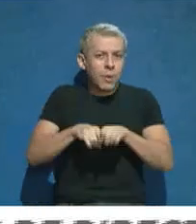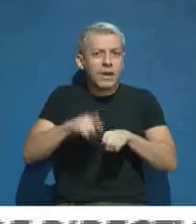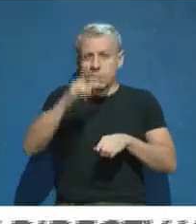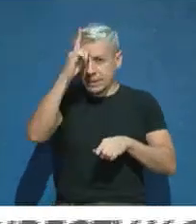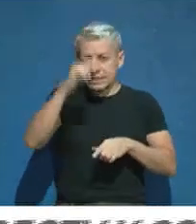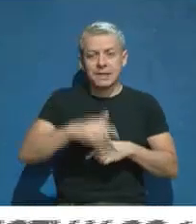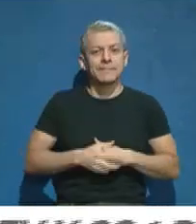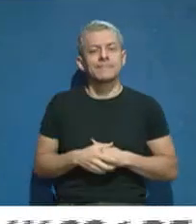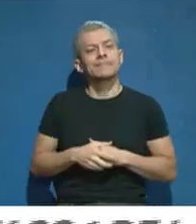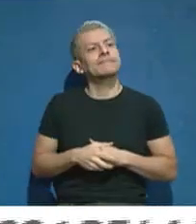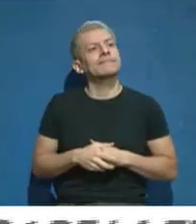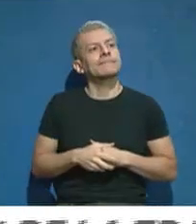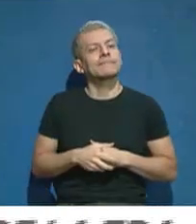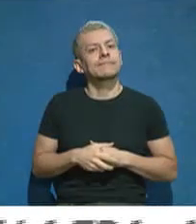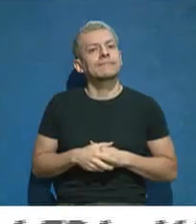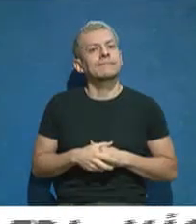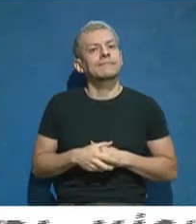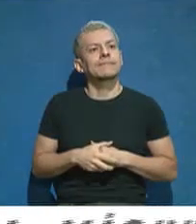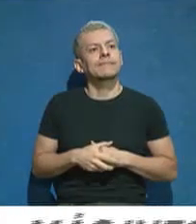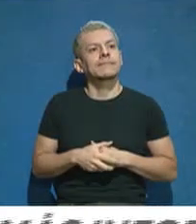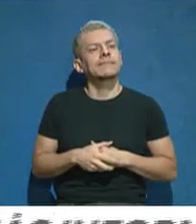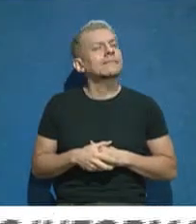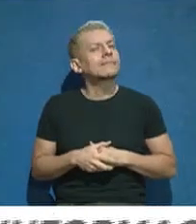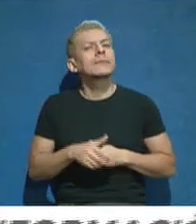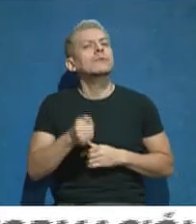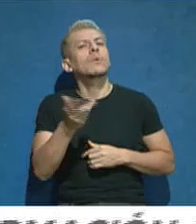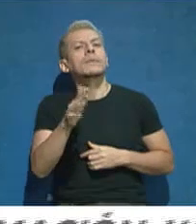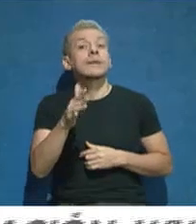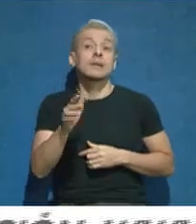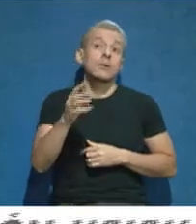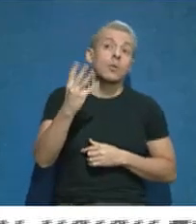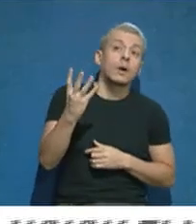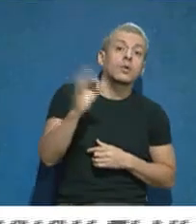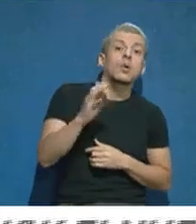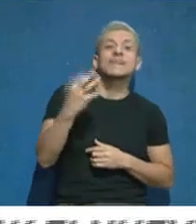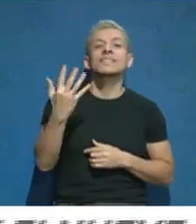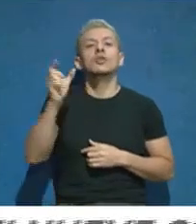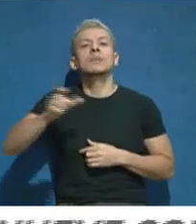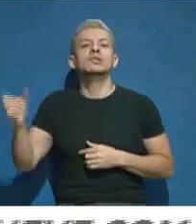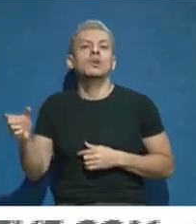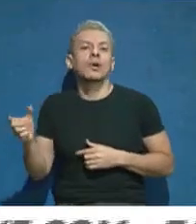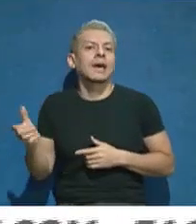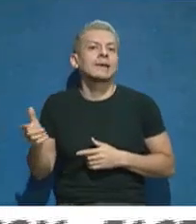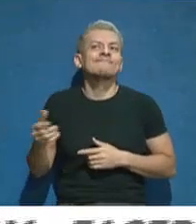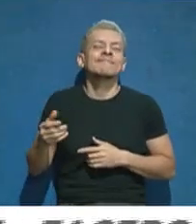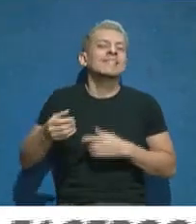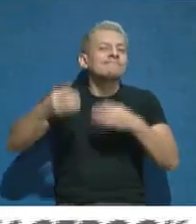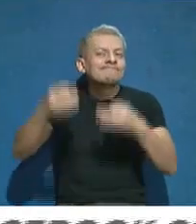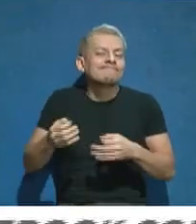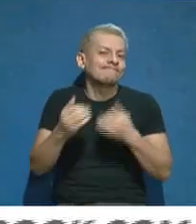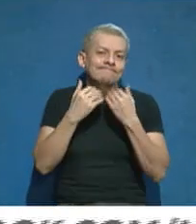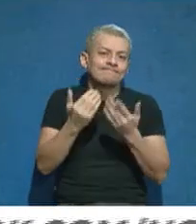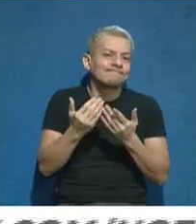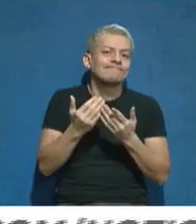con chalecos son, que Mario? Simulan ser, y son entre 4 o 5, pero también ese es un dato que no se tiene claro porque han actuado de